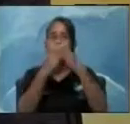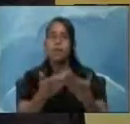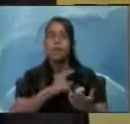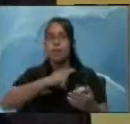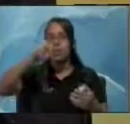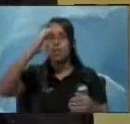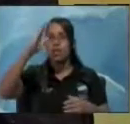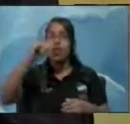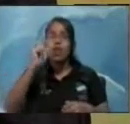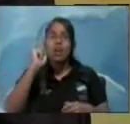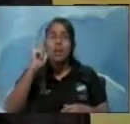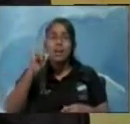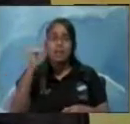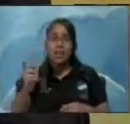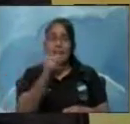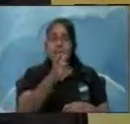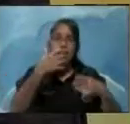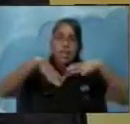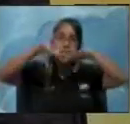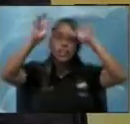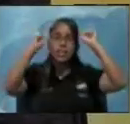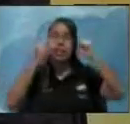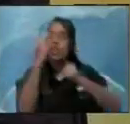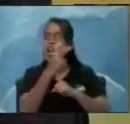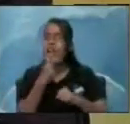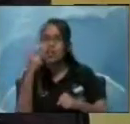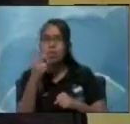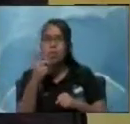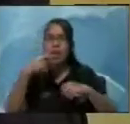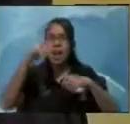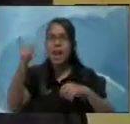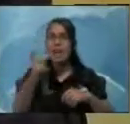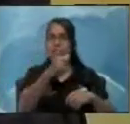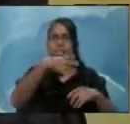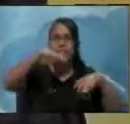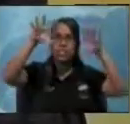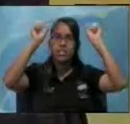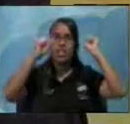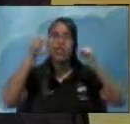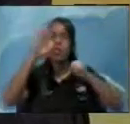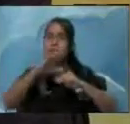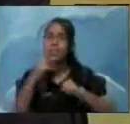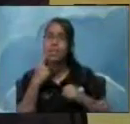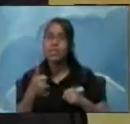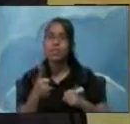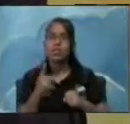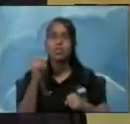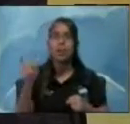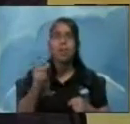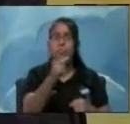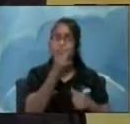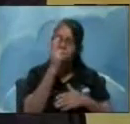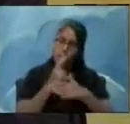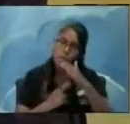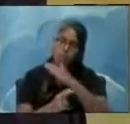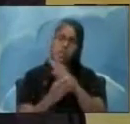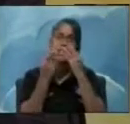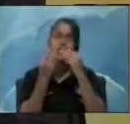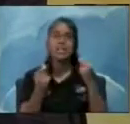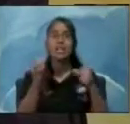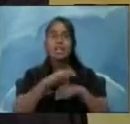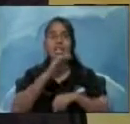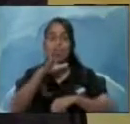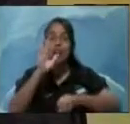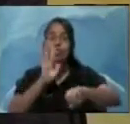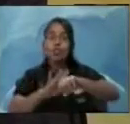denuedo y la gente entiende el idioma la gente Entiende lo que estás diciendo las personas humildes Y sencillas que se dejan